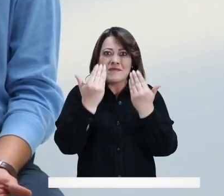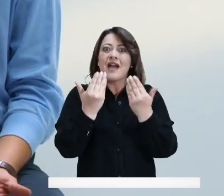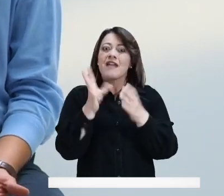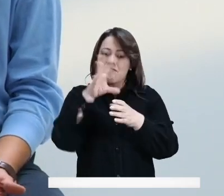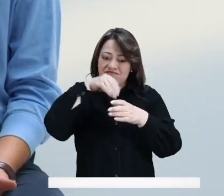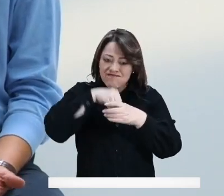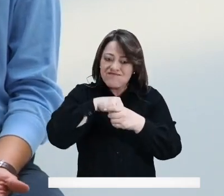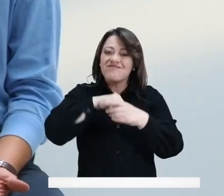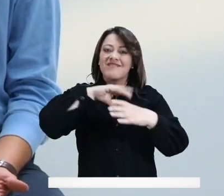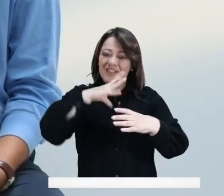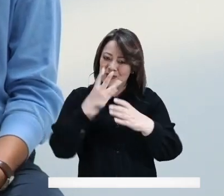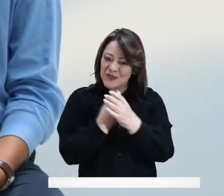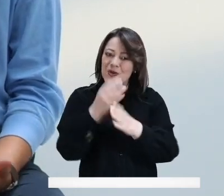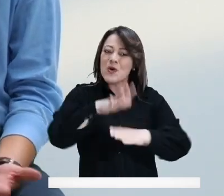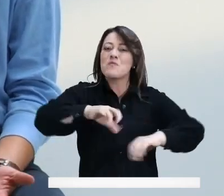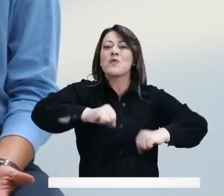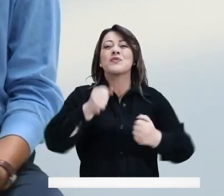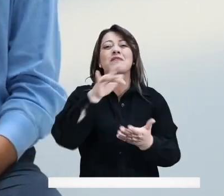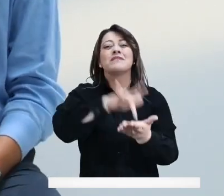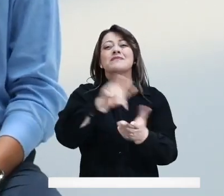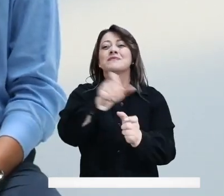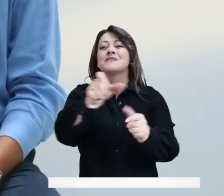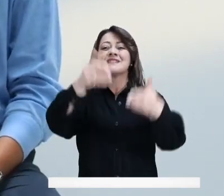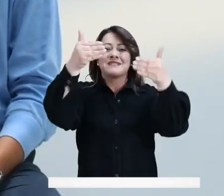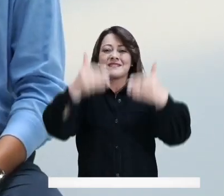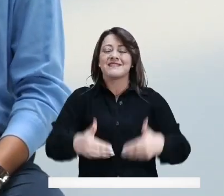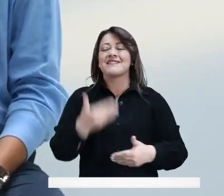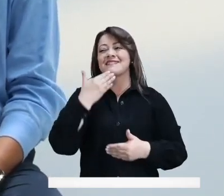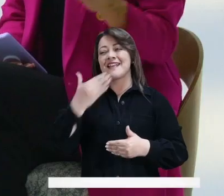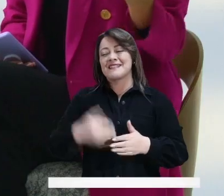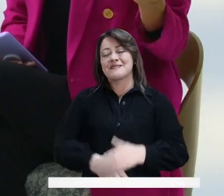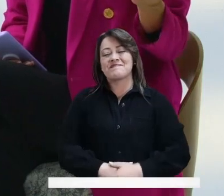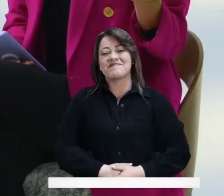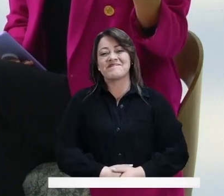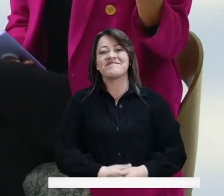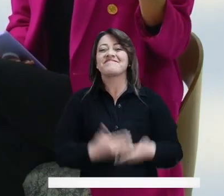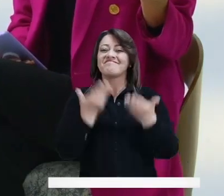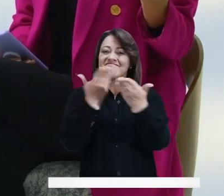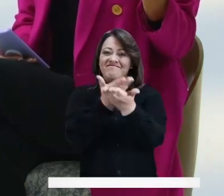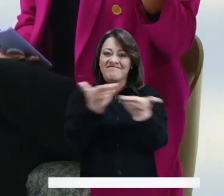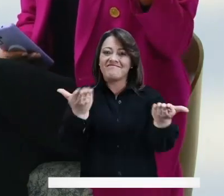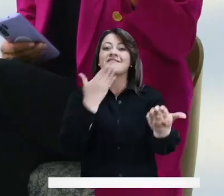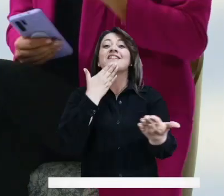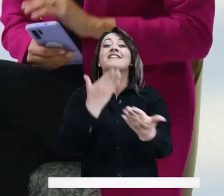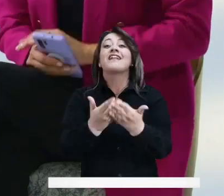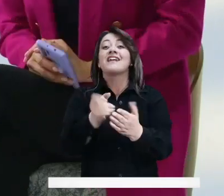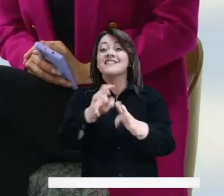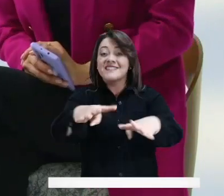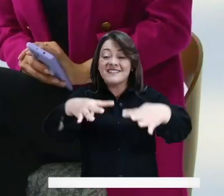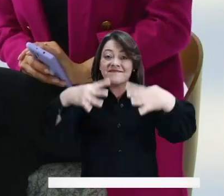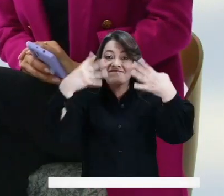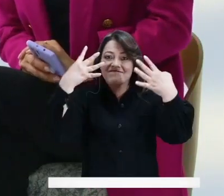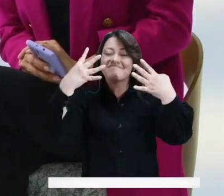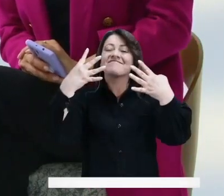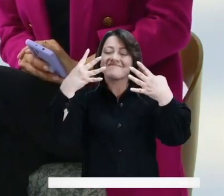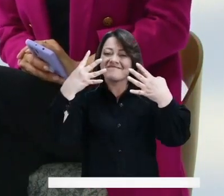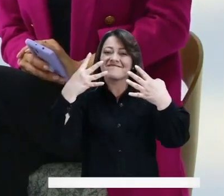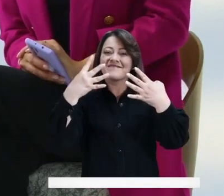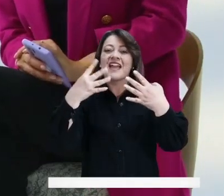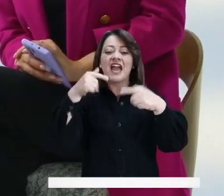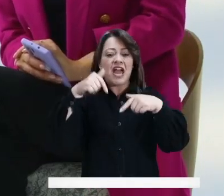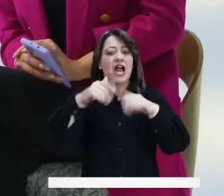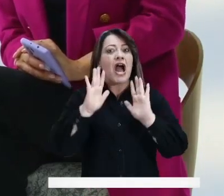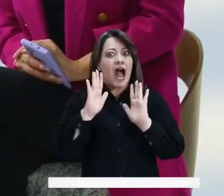agenda de Bogotá, de la inclusión y de la participación de las personas con discapacidad. Y a ustedes, por supuesto, también muchísimas gracias por